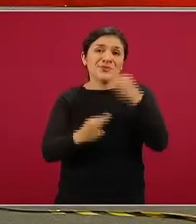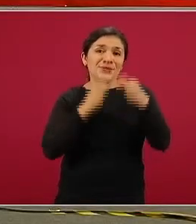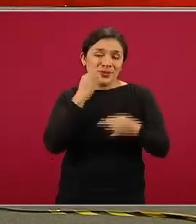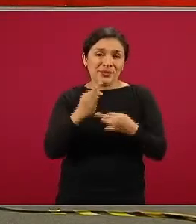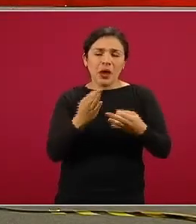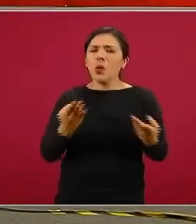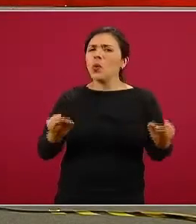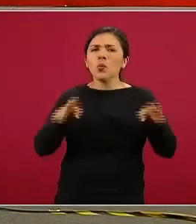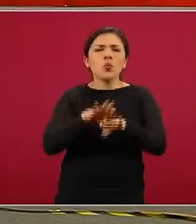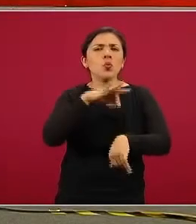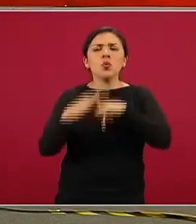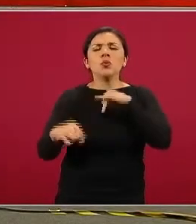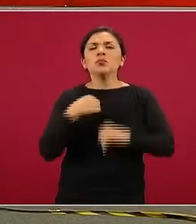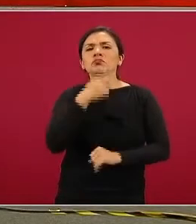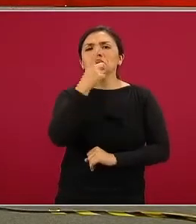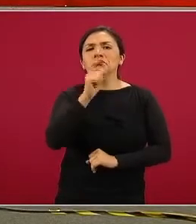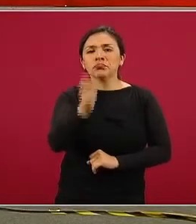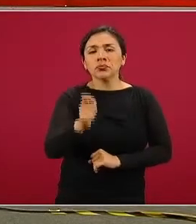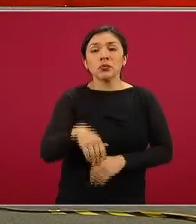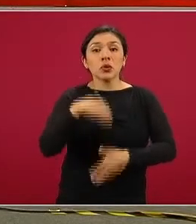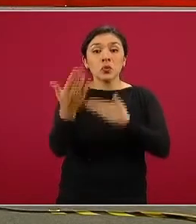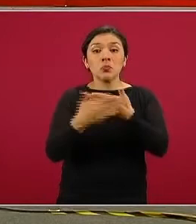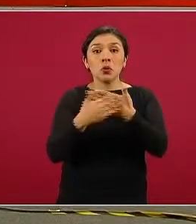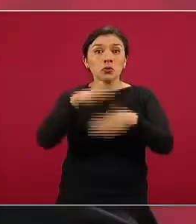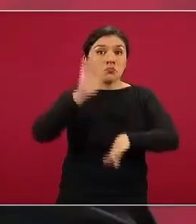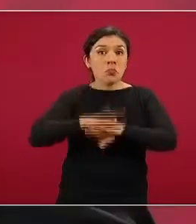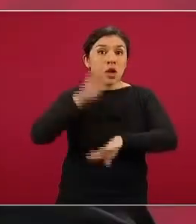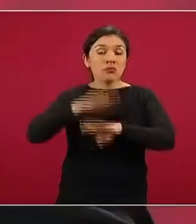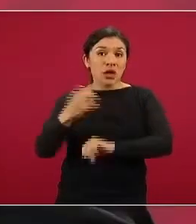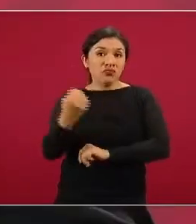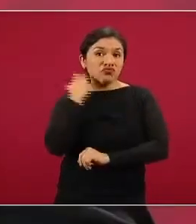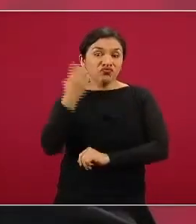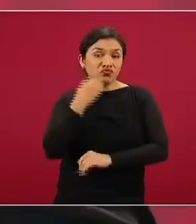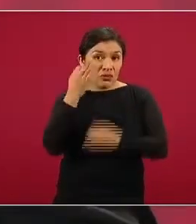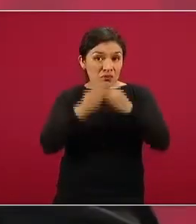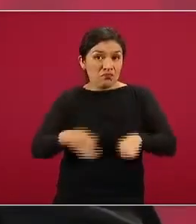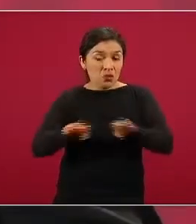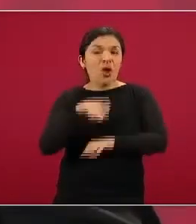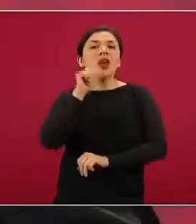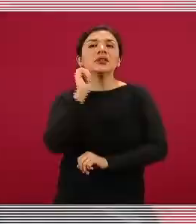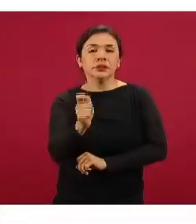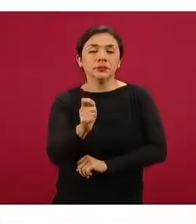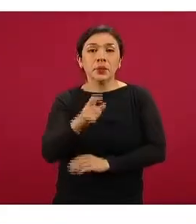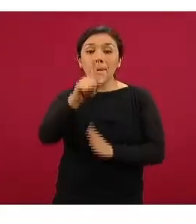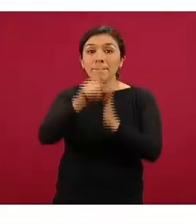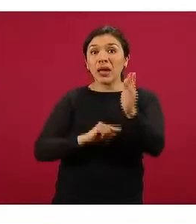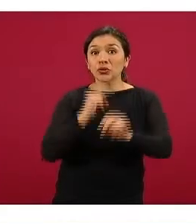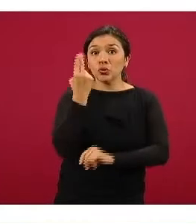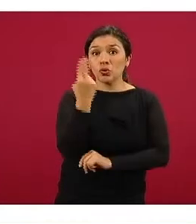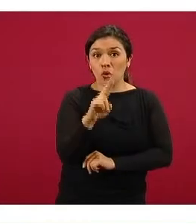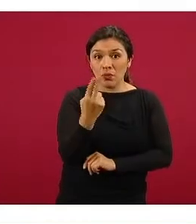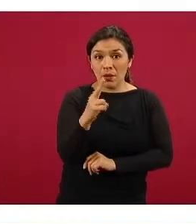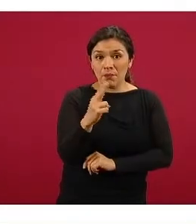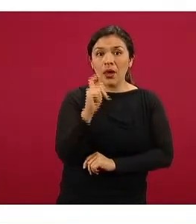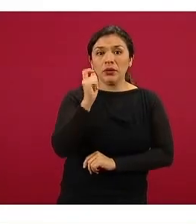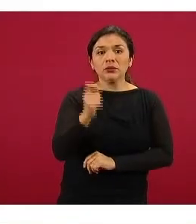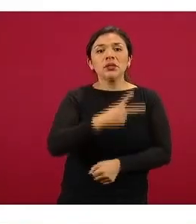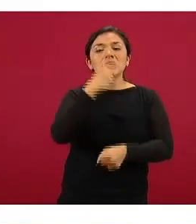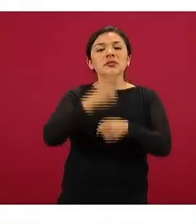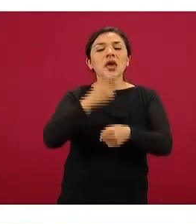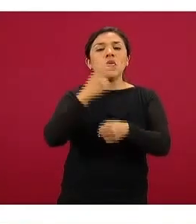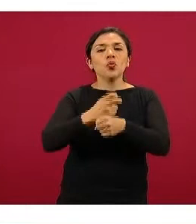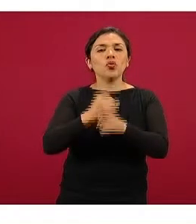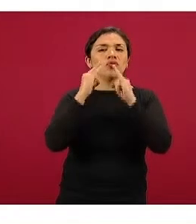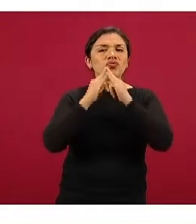Y concluyo diciéndoles que los próximos eventos de gran importancia son el mes de noviembre, la segunda edición